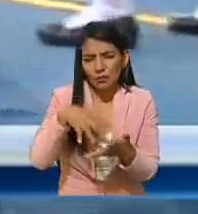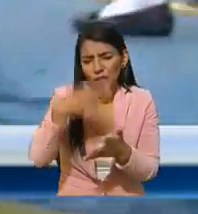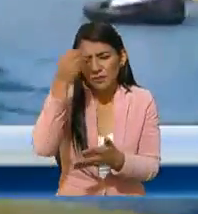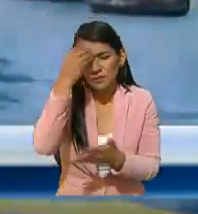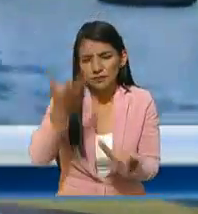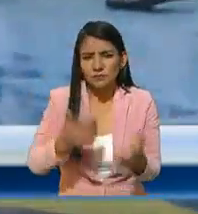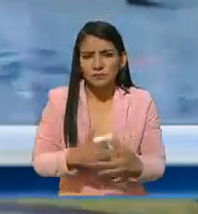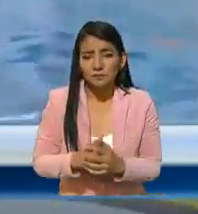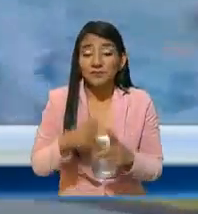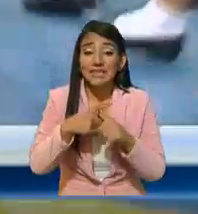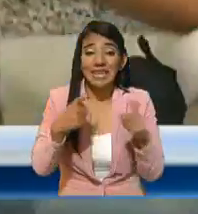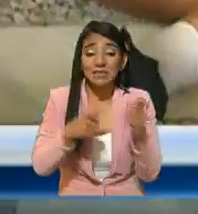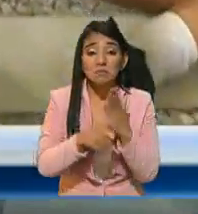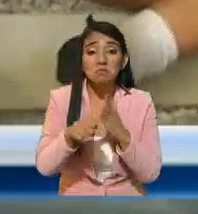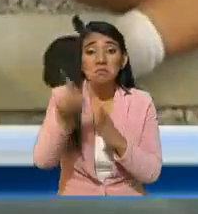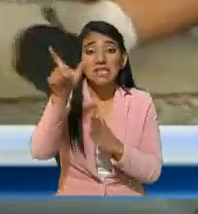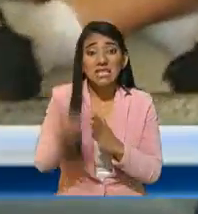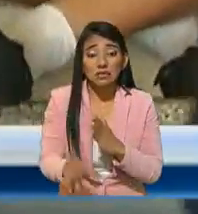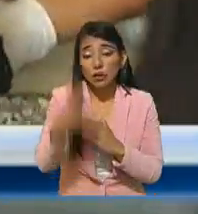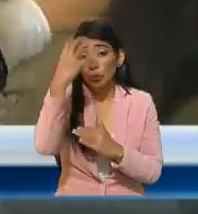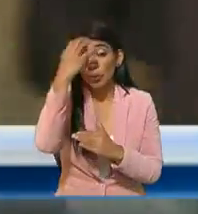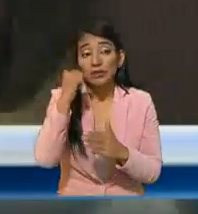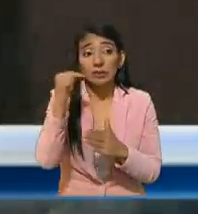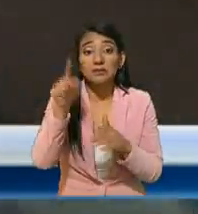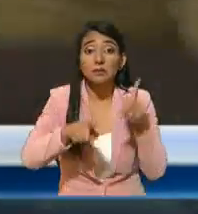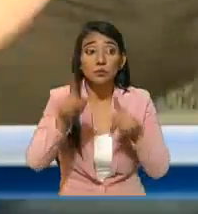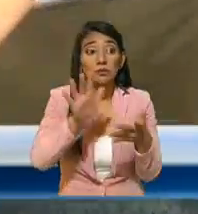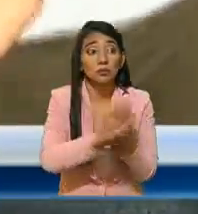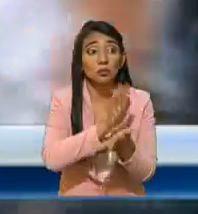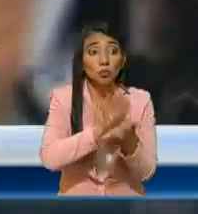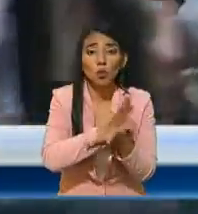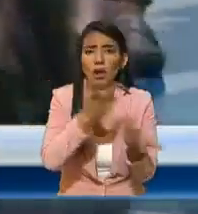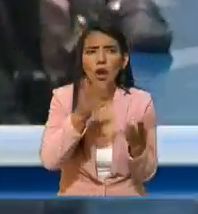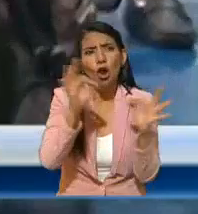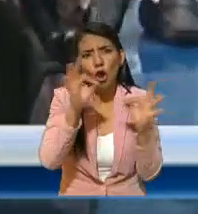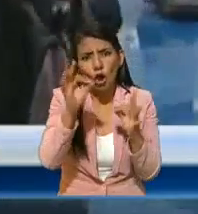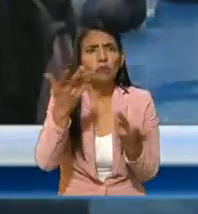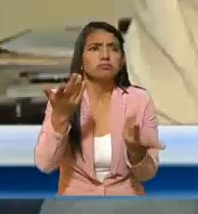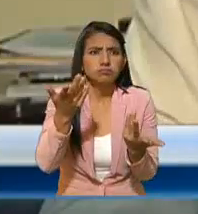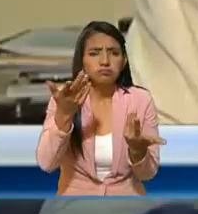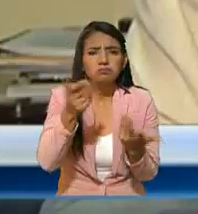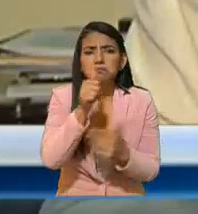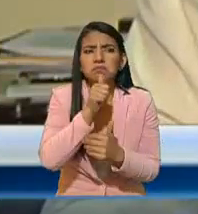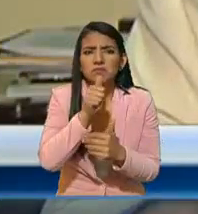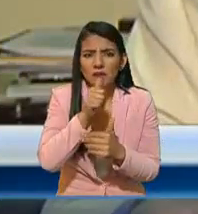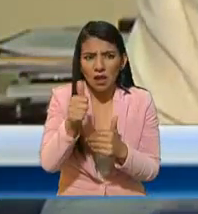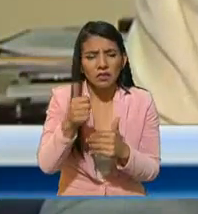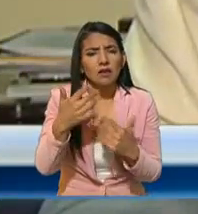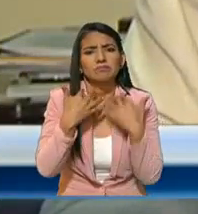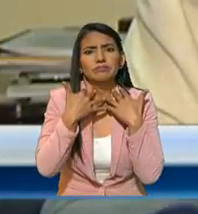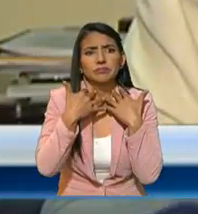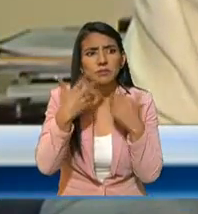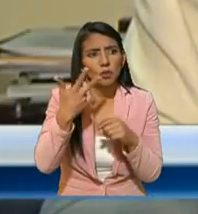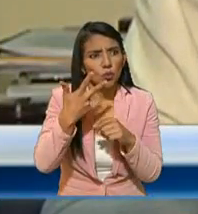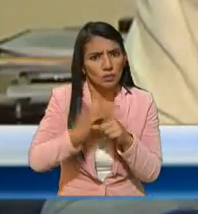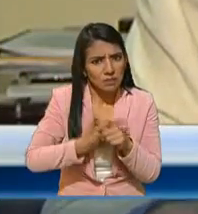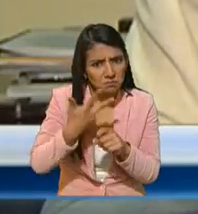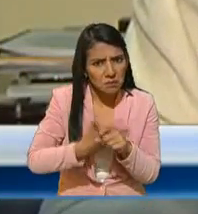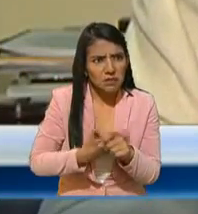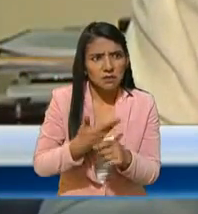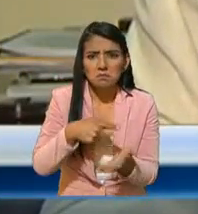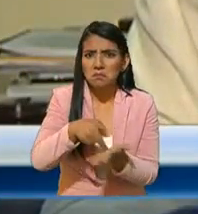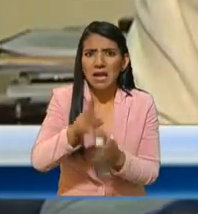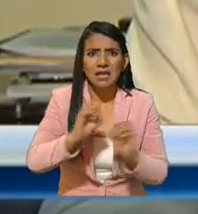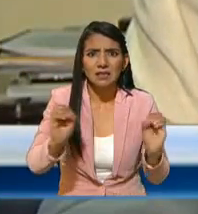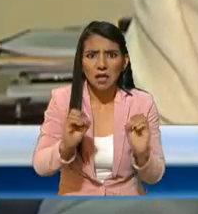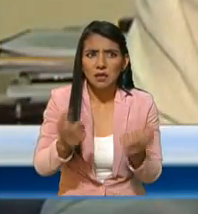Educación, Roberto Pazley, afirma que las instituciones privadas están en crisis. Porque 1, 2 o 3 meses que no se paguen son los